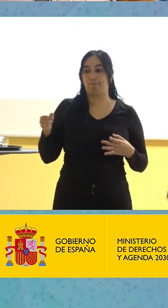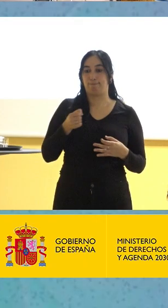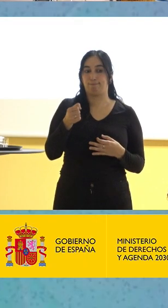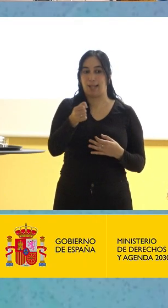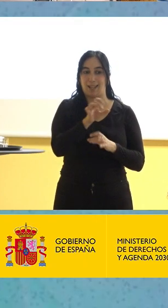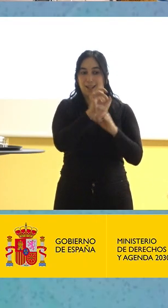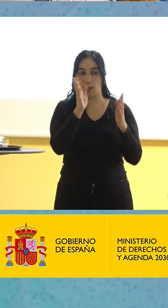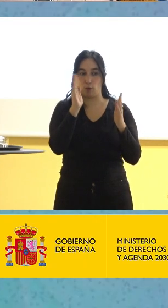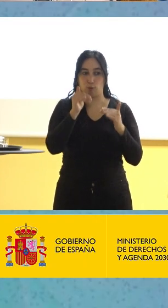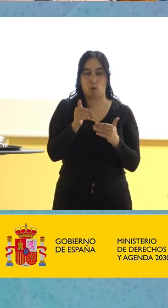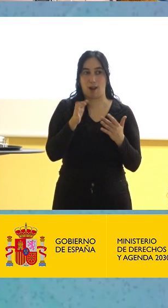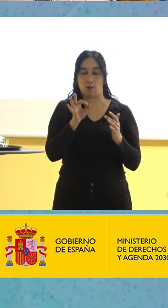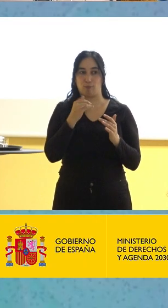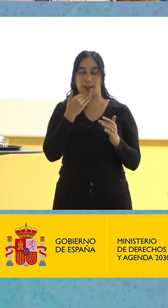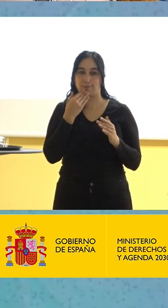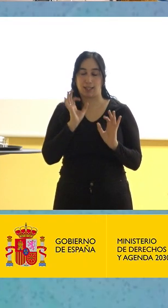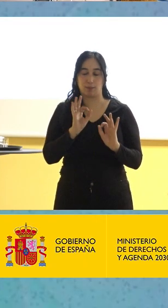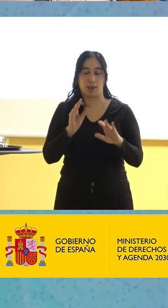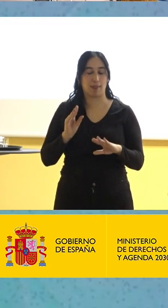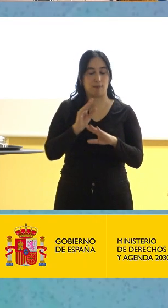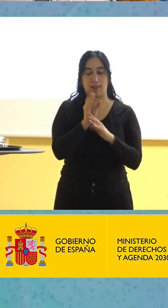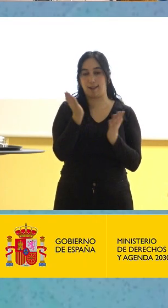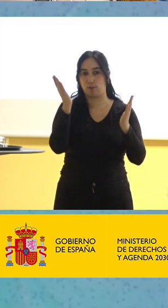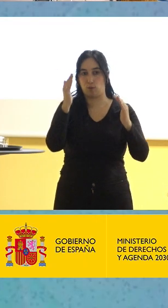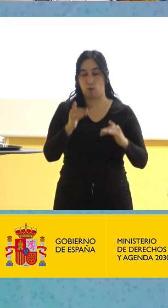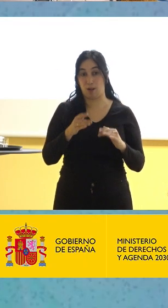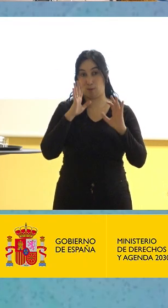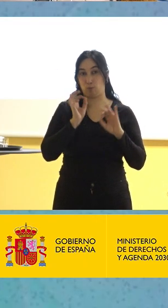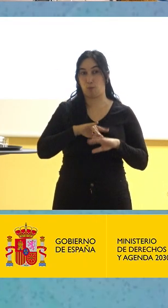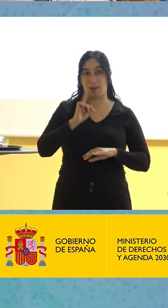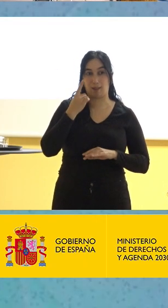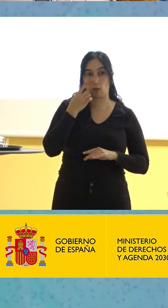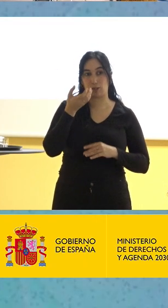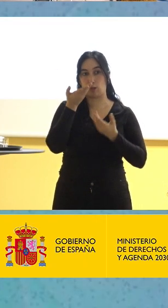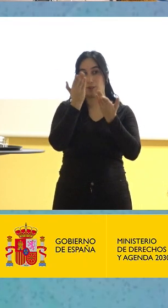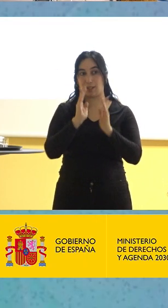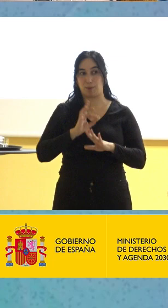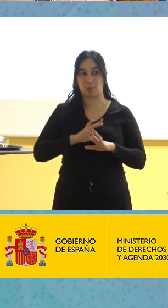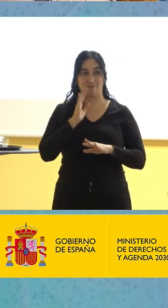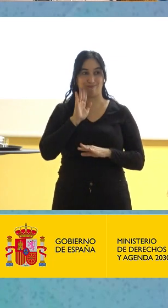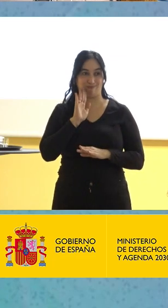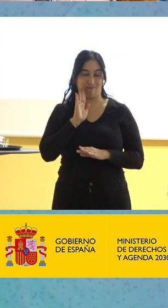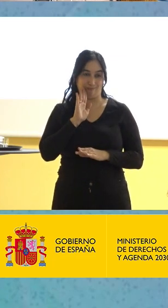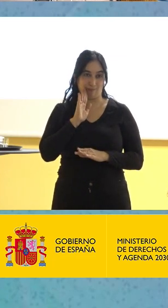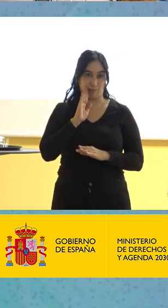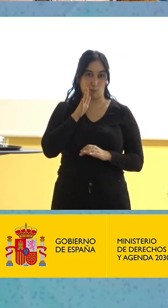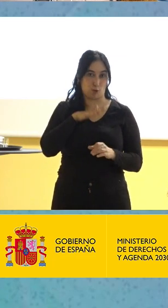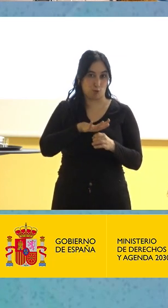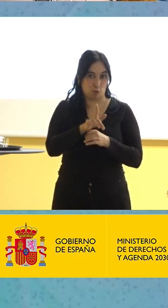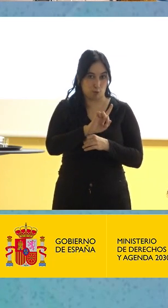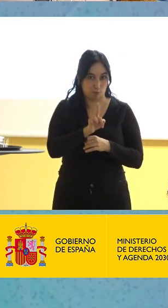y de financiación específica, precisamente, pues, para el diagnóstico y el tratamiento, ¿no?, de esas enfermedades raras que no están cubiertas por